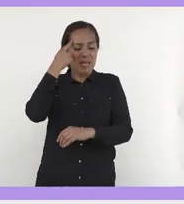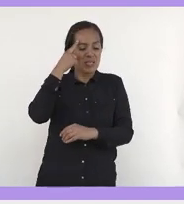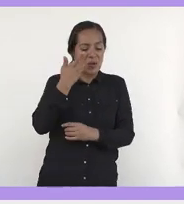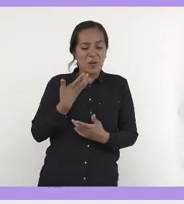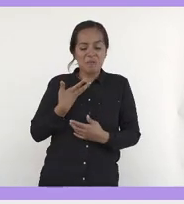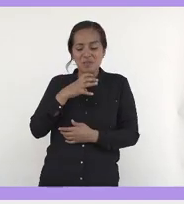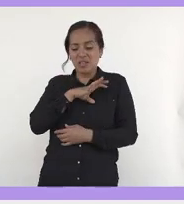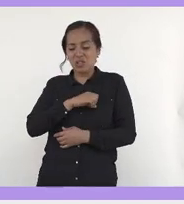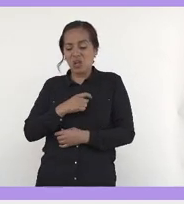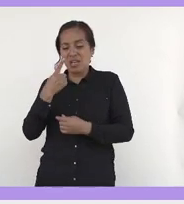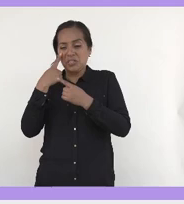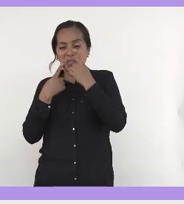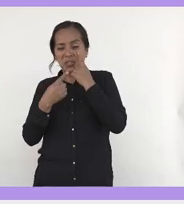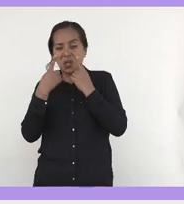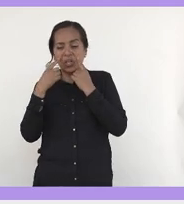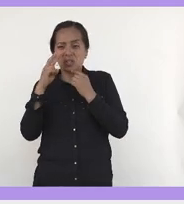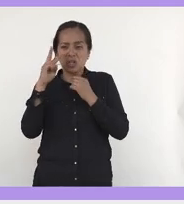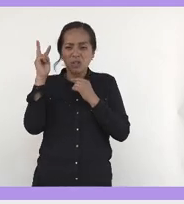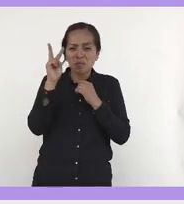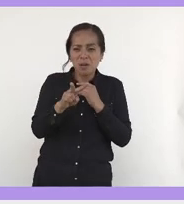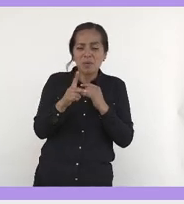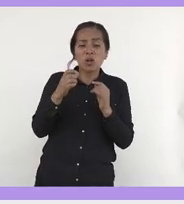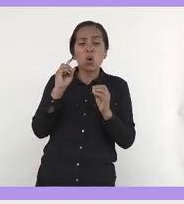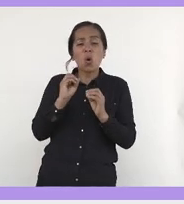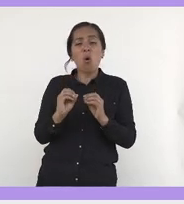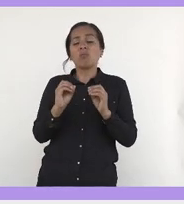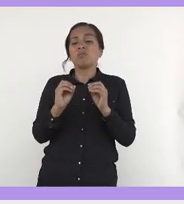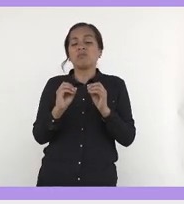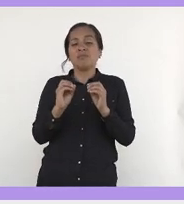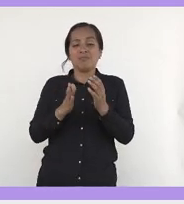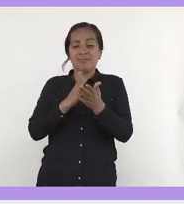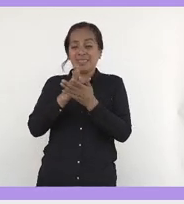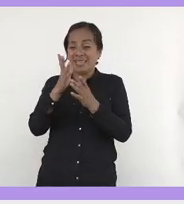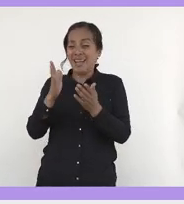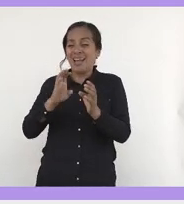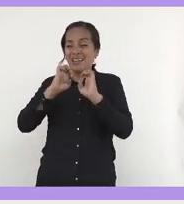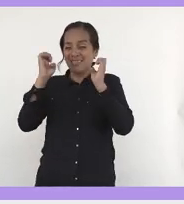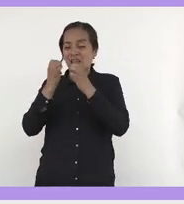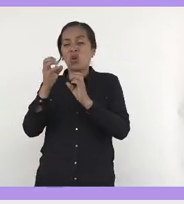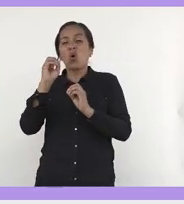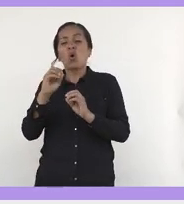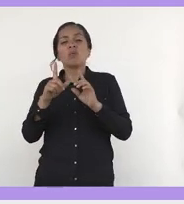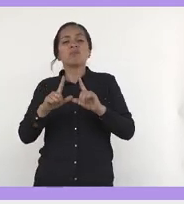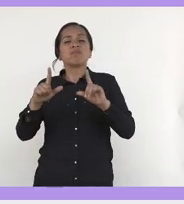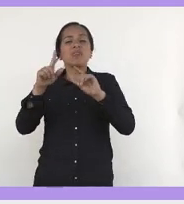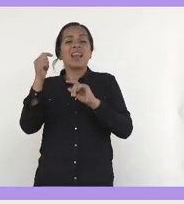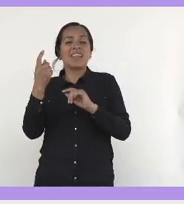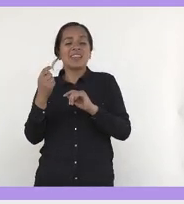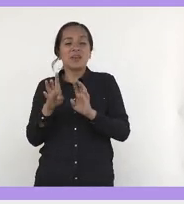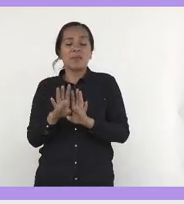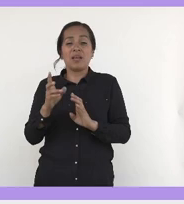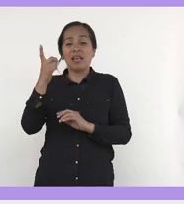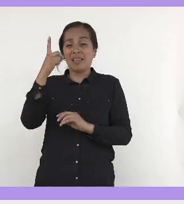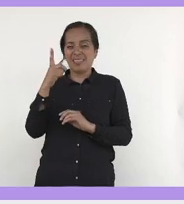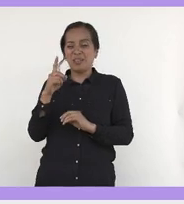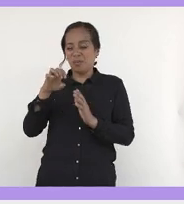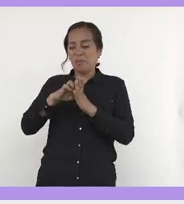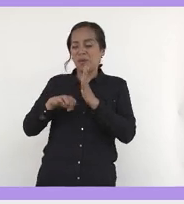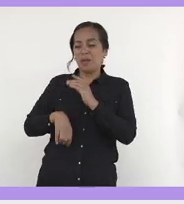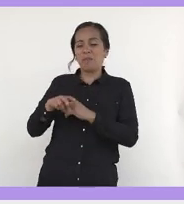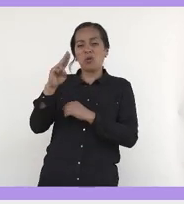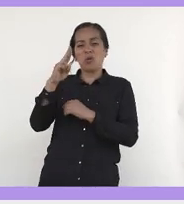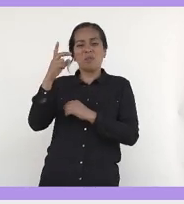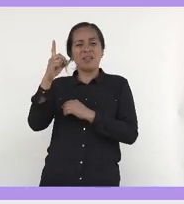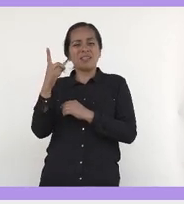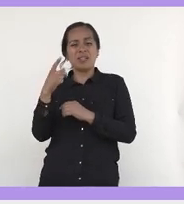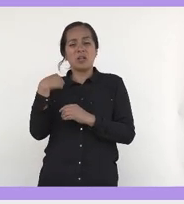me apasiona lloro si lo estoy viendo en vivo si lo estoy viendo en la pantalla me me gusta mucho y ya en diciembre no sé estaba viendo en noviembre